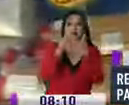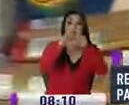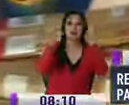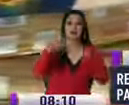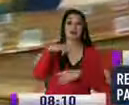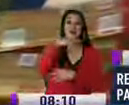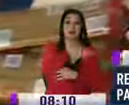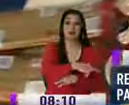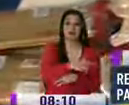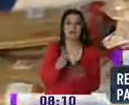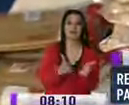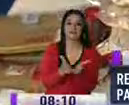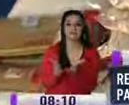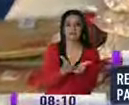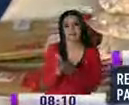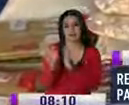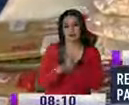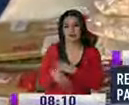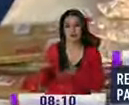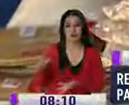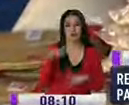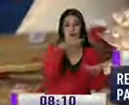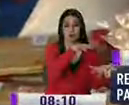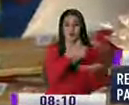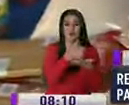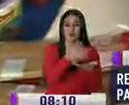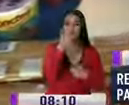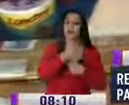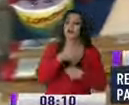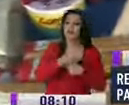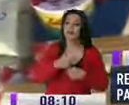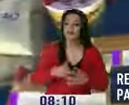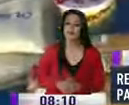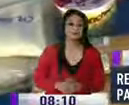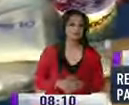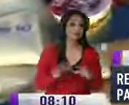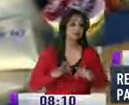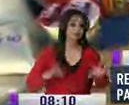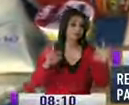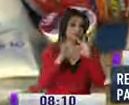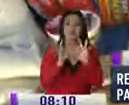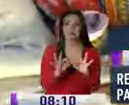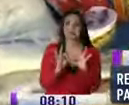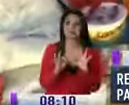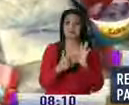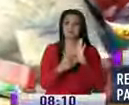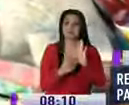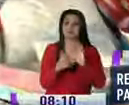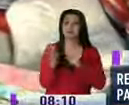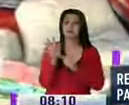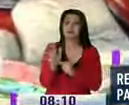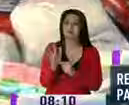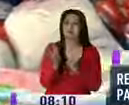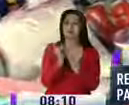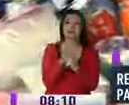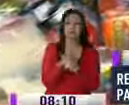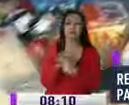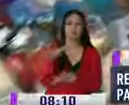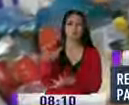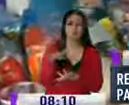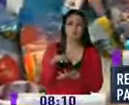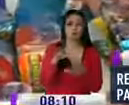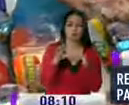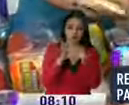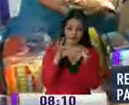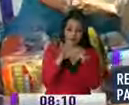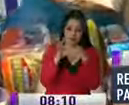a brindar este gran apoyo para nuestros hermanos en Guatemala. Qué destacable, Tania, podemos ver en imágenes aquí cómo los productos tienen mensajes